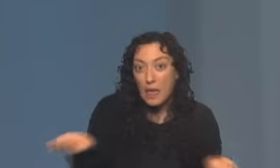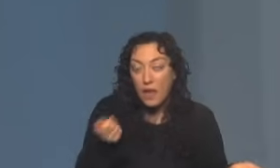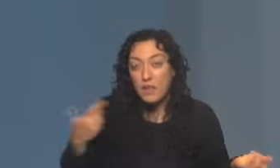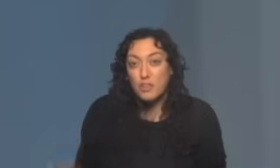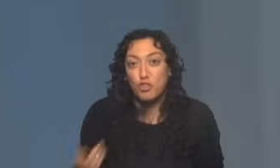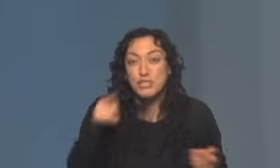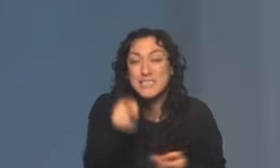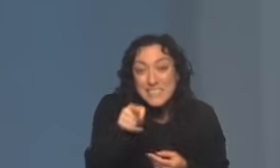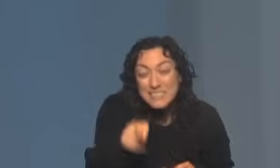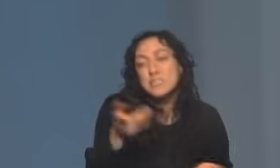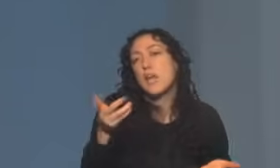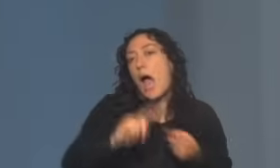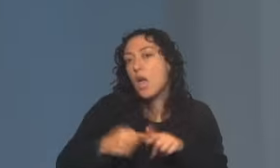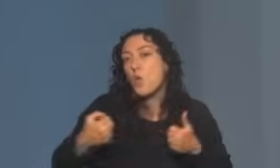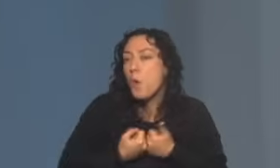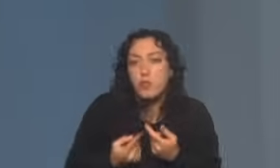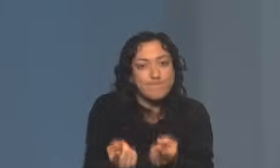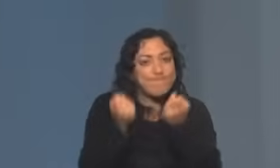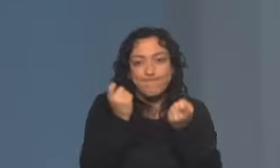hay que buscar un acuerdo.